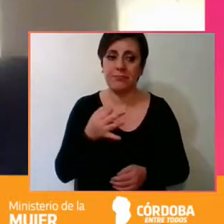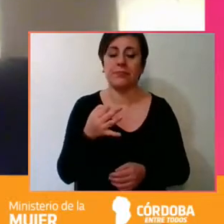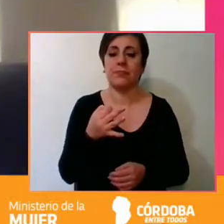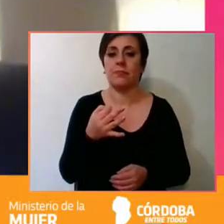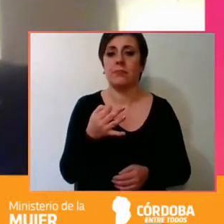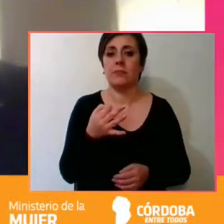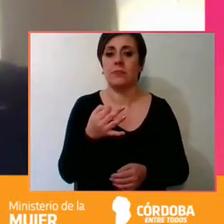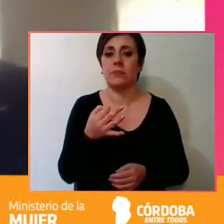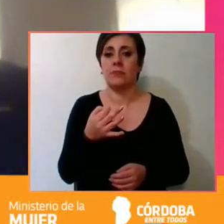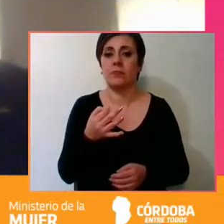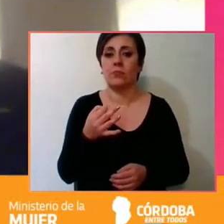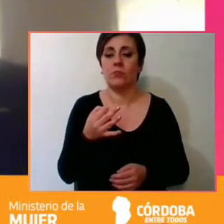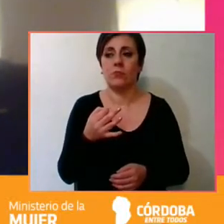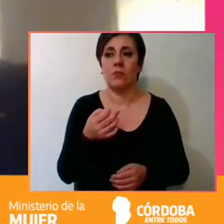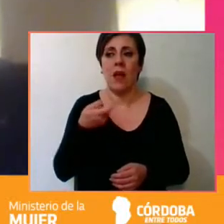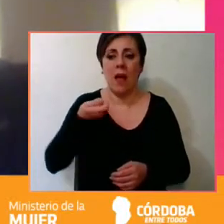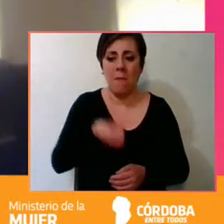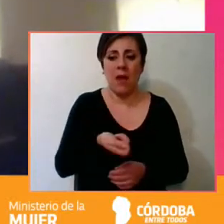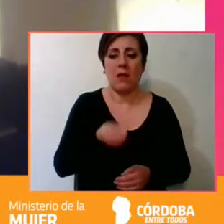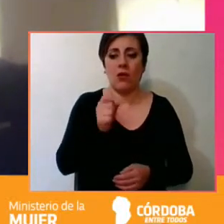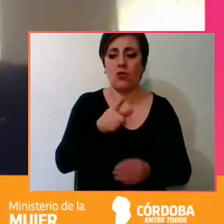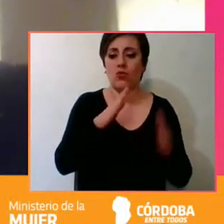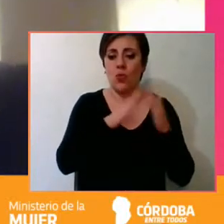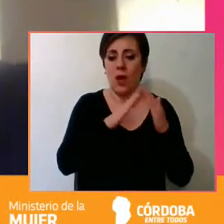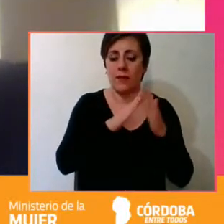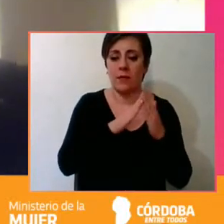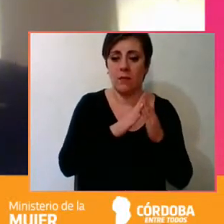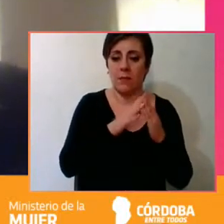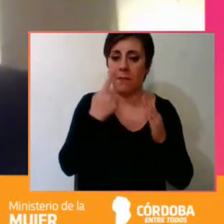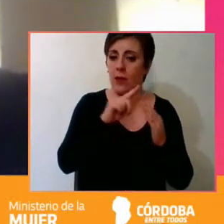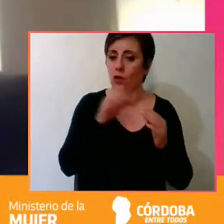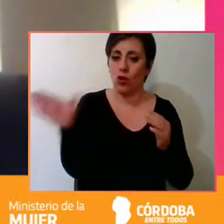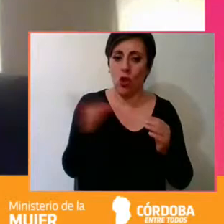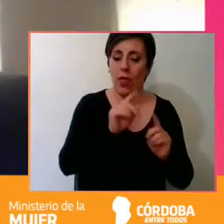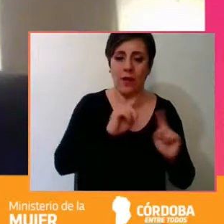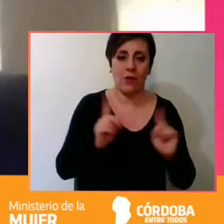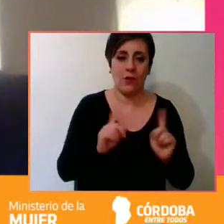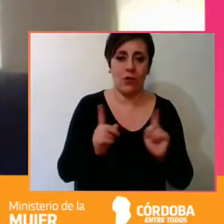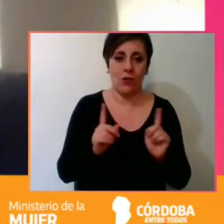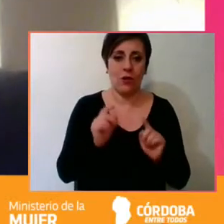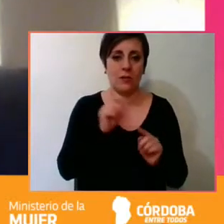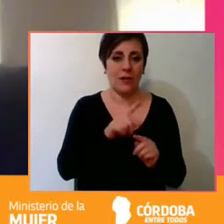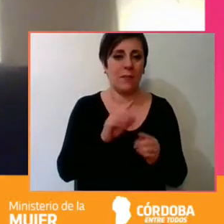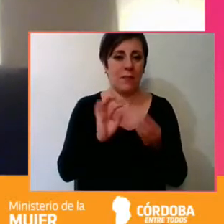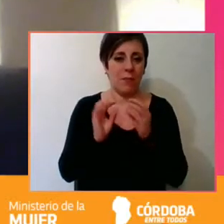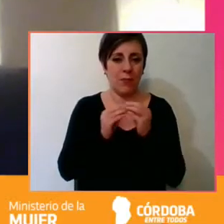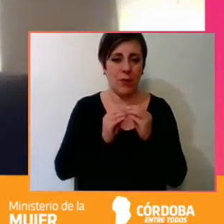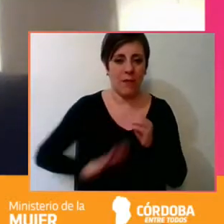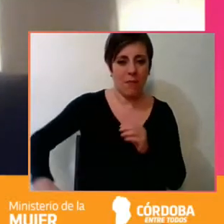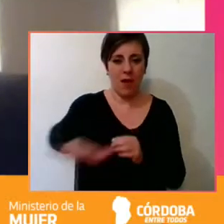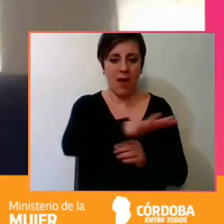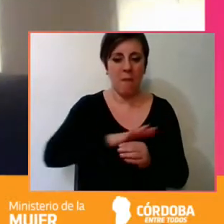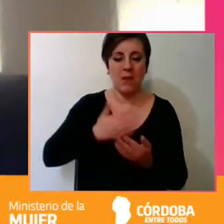fueron asesinadas en sus hogares, pero no todas. Luego también un problema del espacio